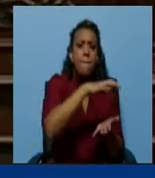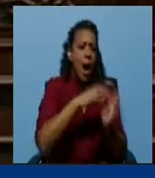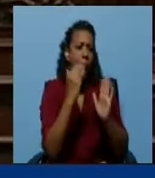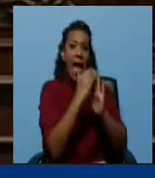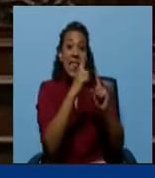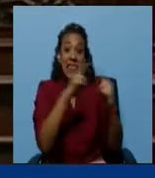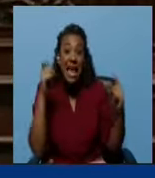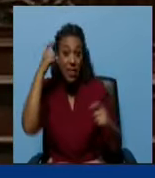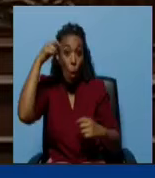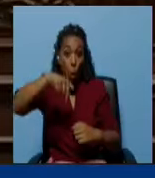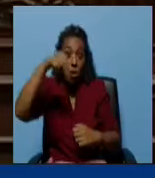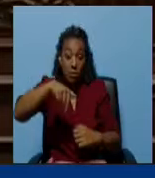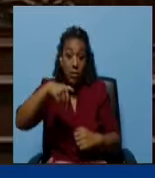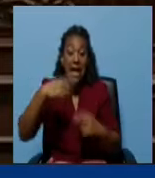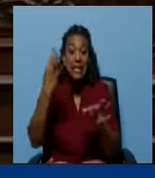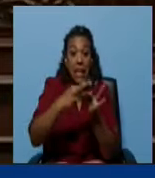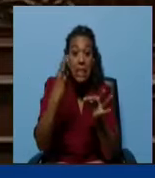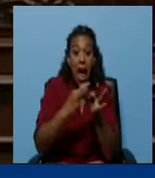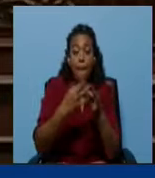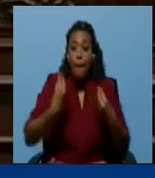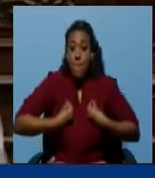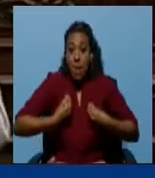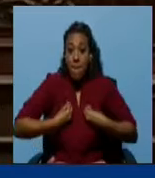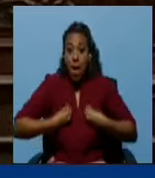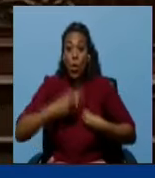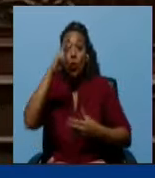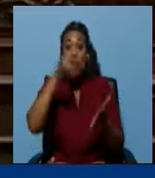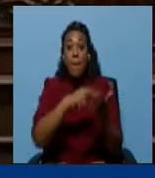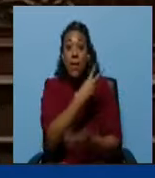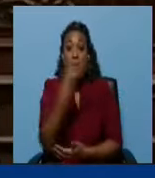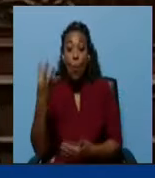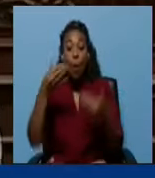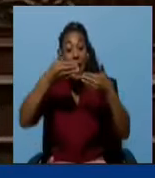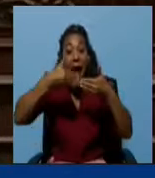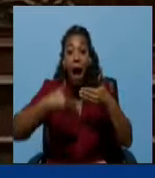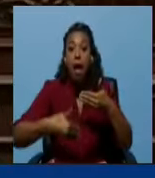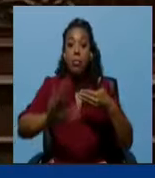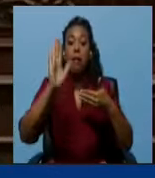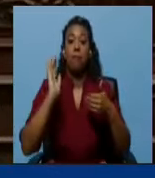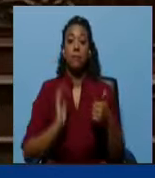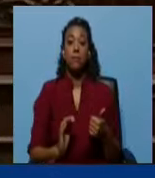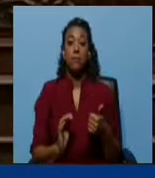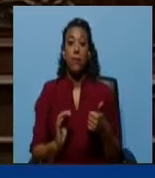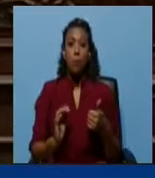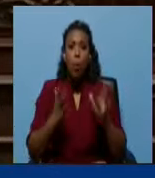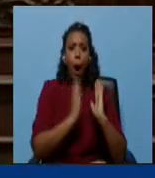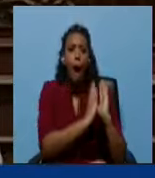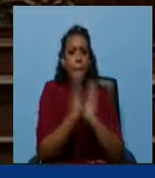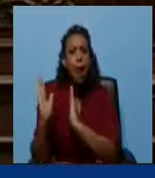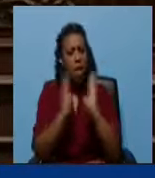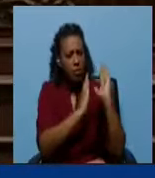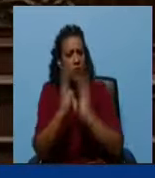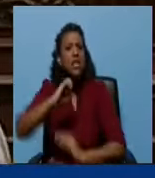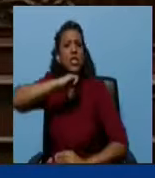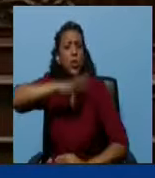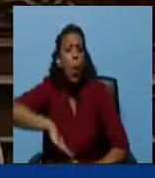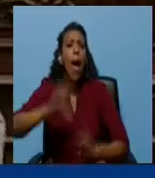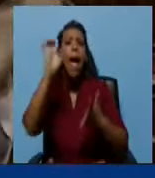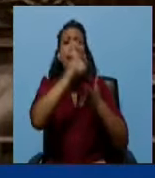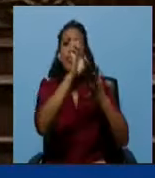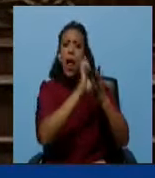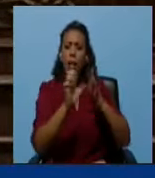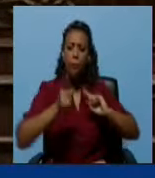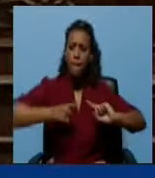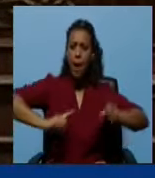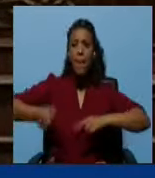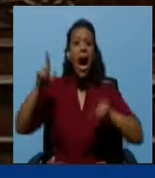las que estamos viviendo en adelante. Podamos hacer una planificación histórica y estratégica, diría